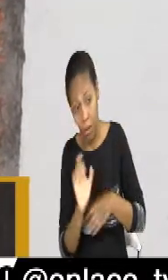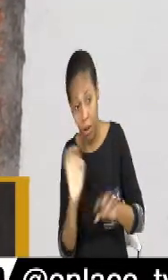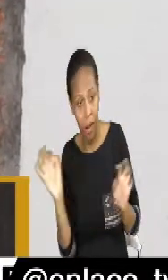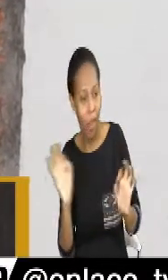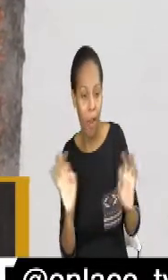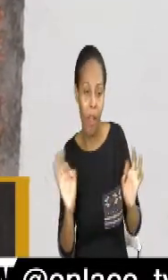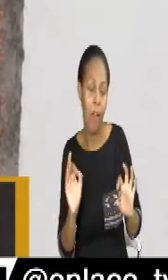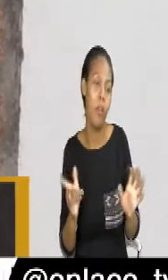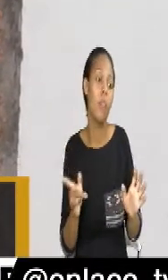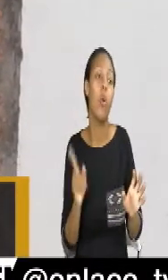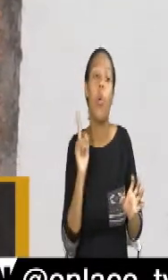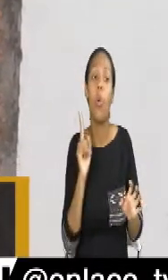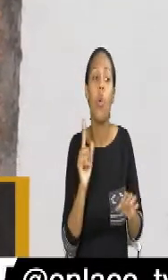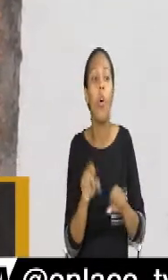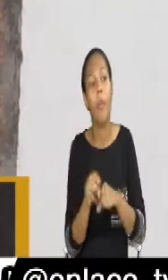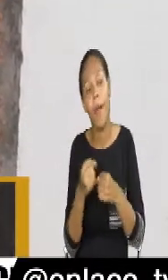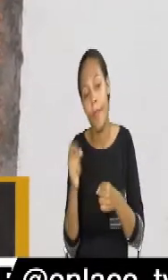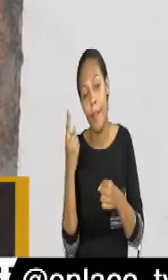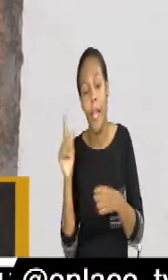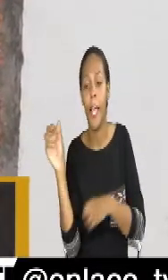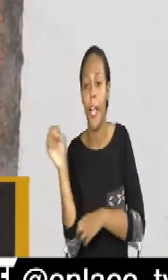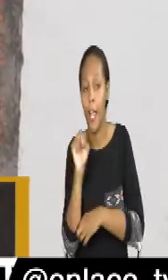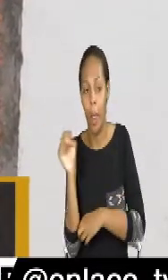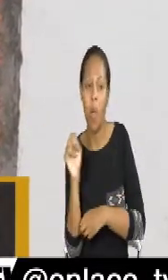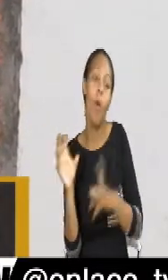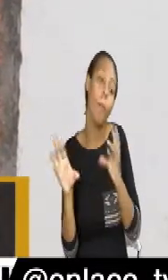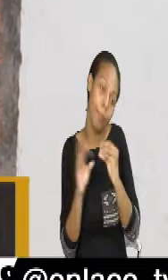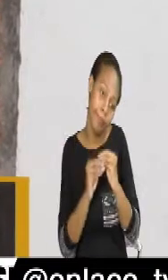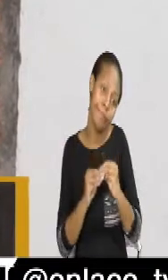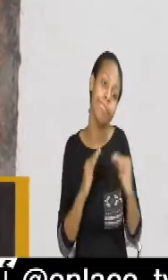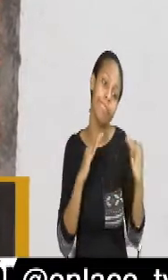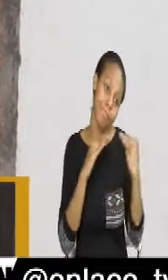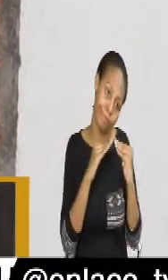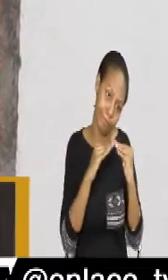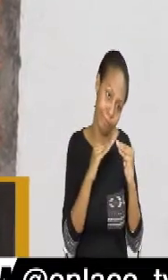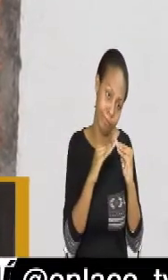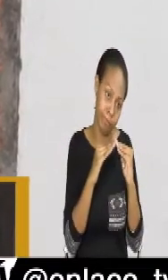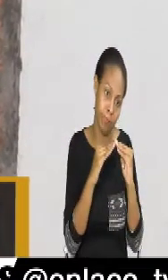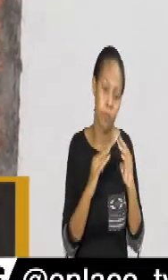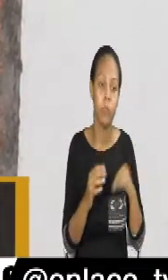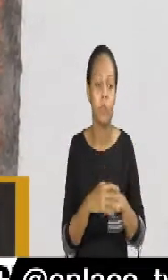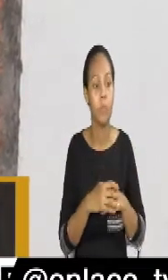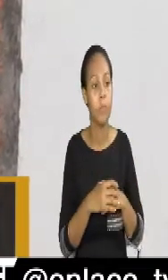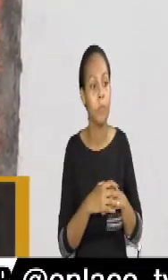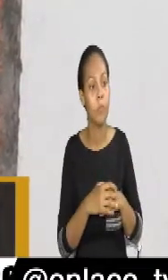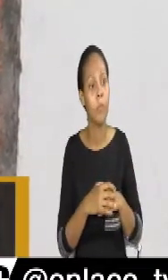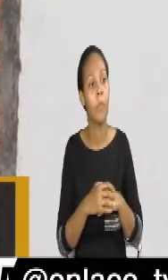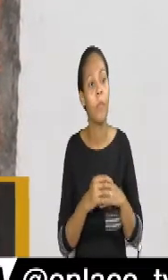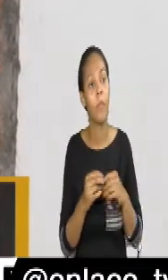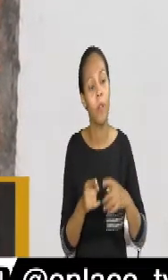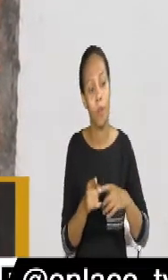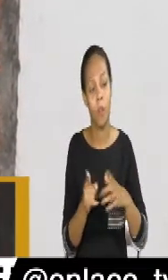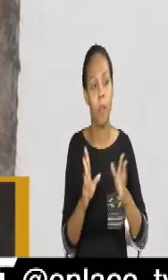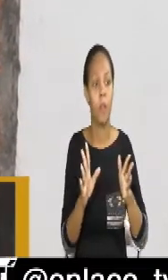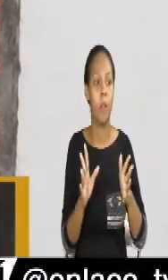daños en los vehículos y en una de las viviendas aquí argumentadas, tal vez producido por daños